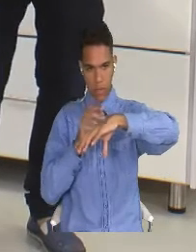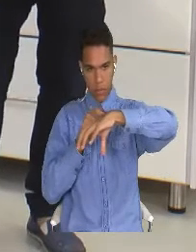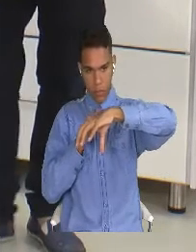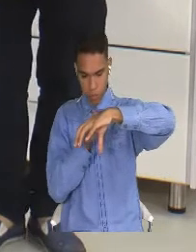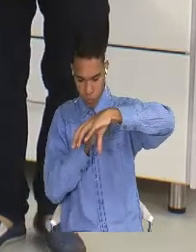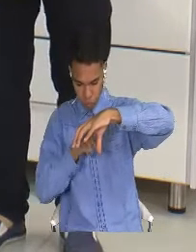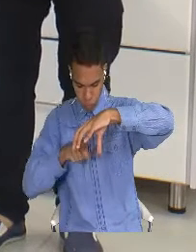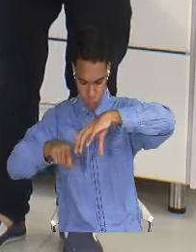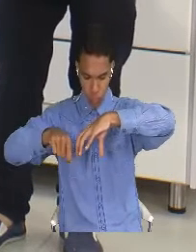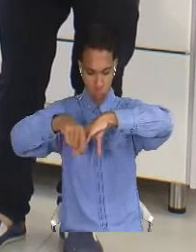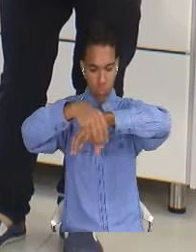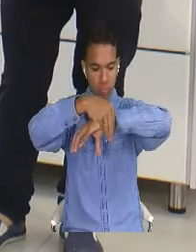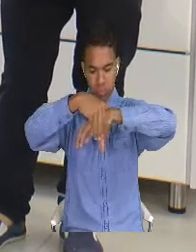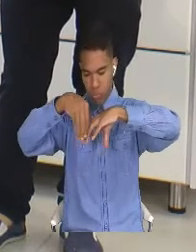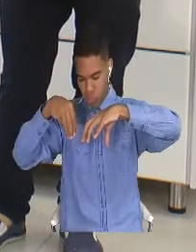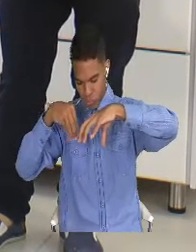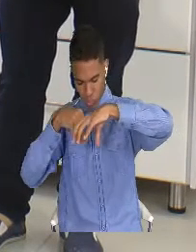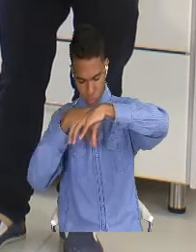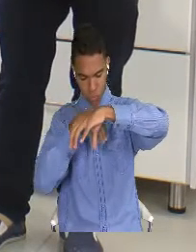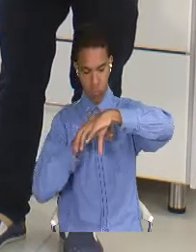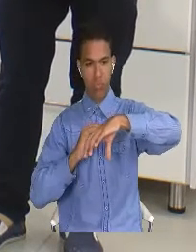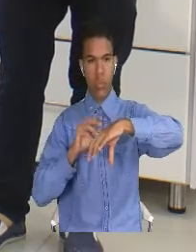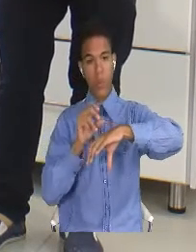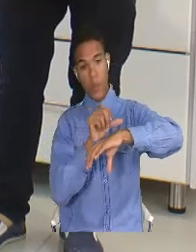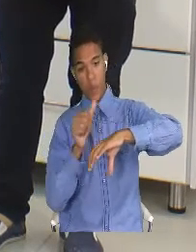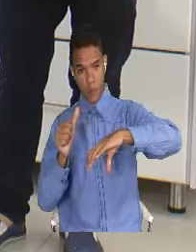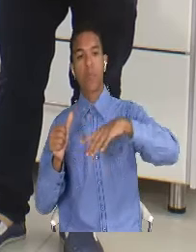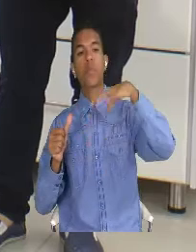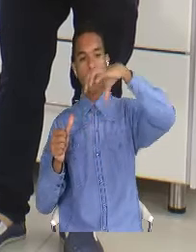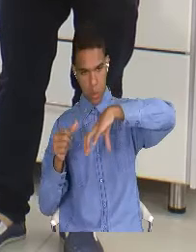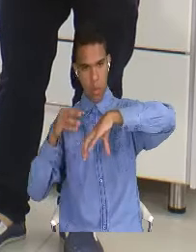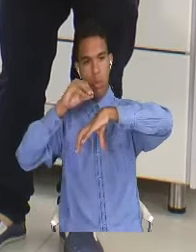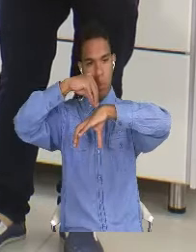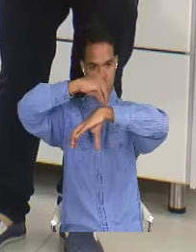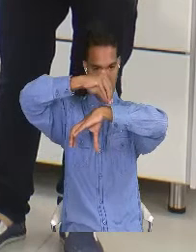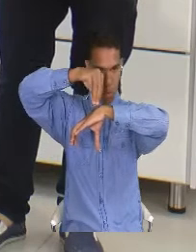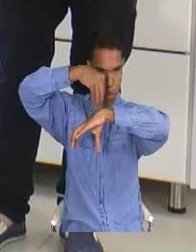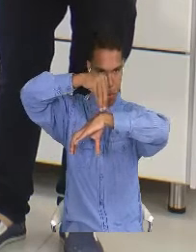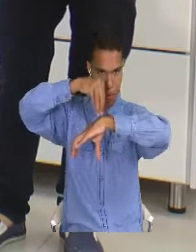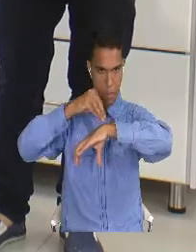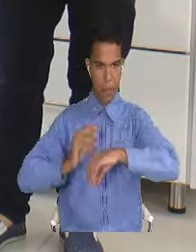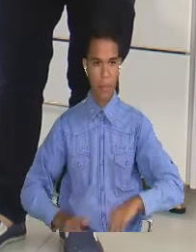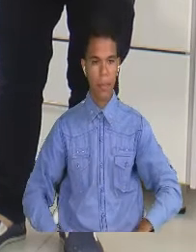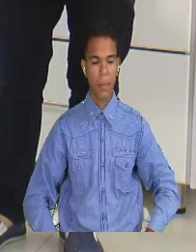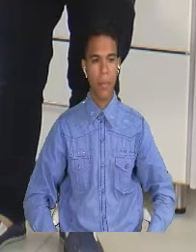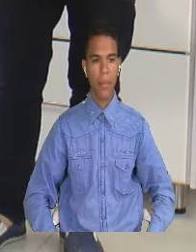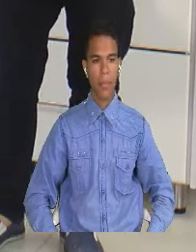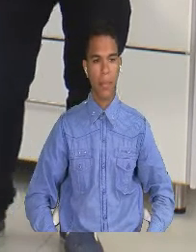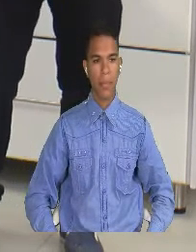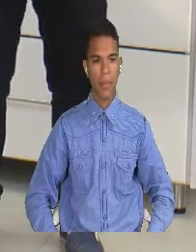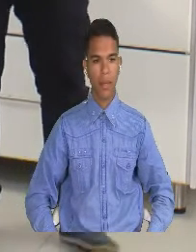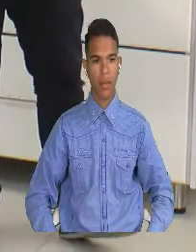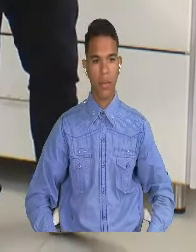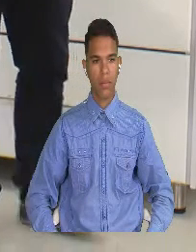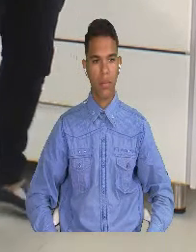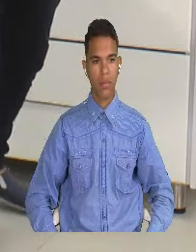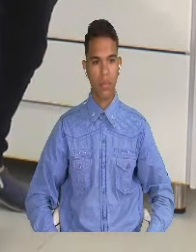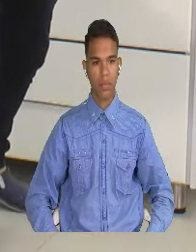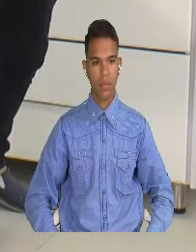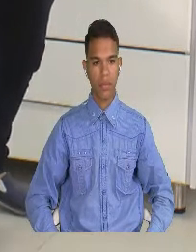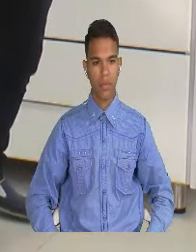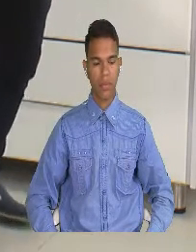gusto. Ya la otra sí la voy a agregar sobre, ya esto es el gusto de cada persona.